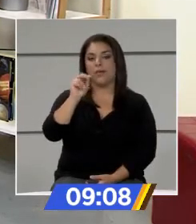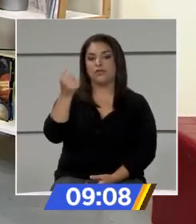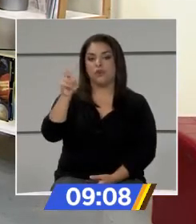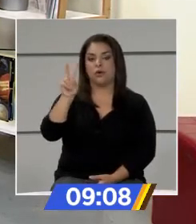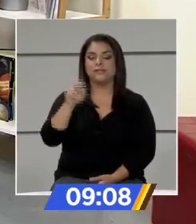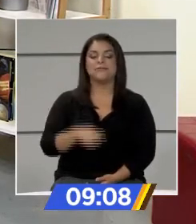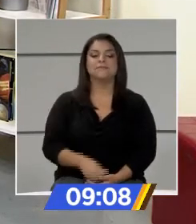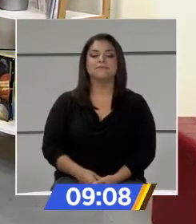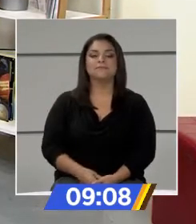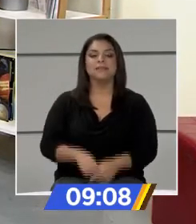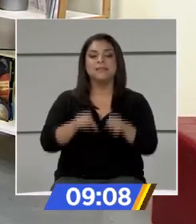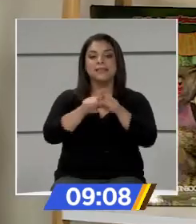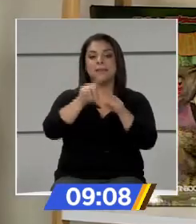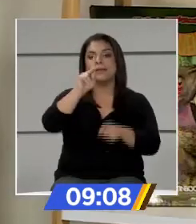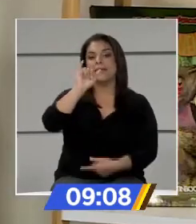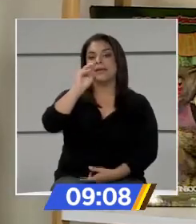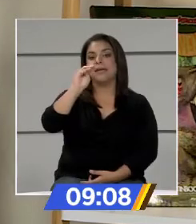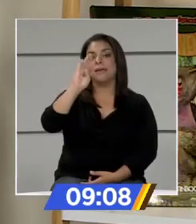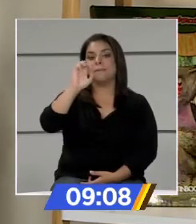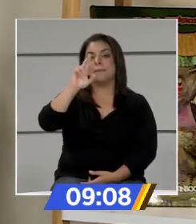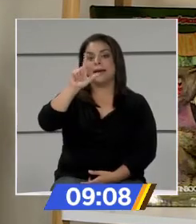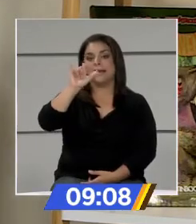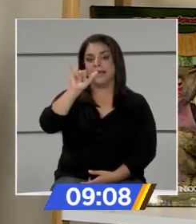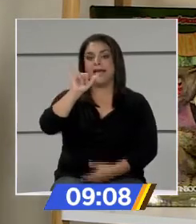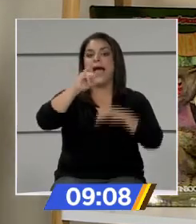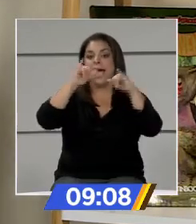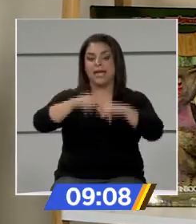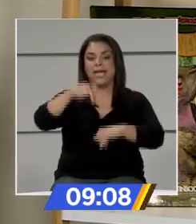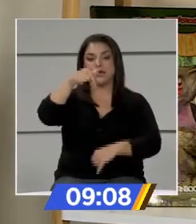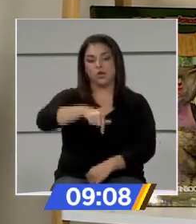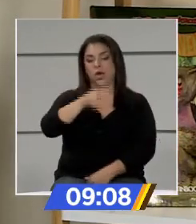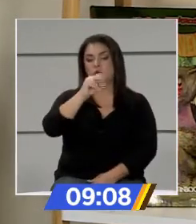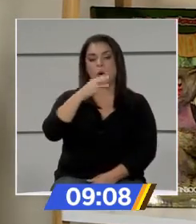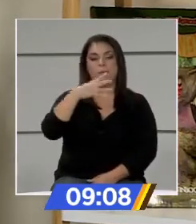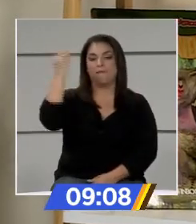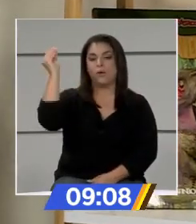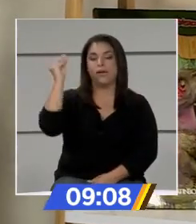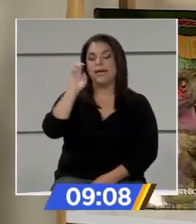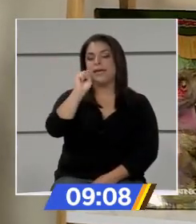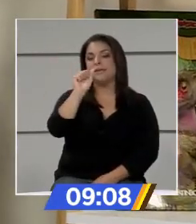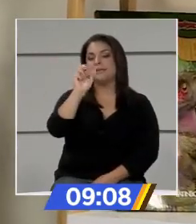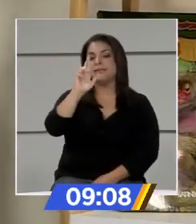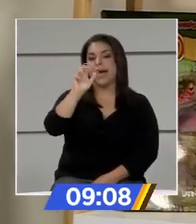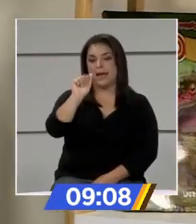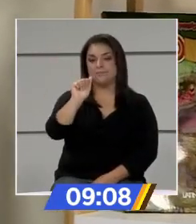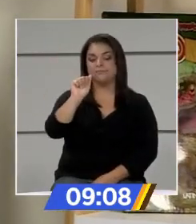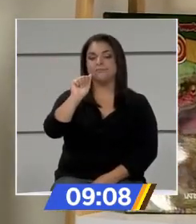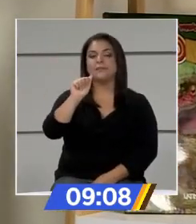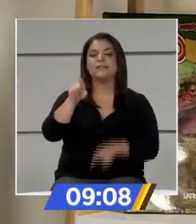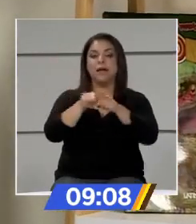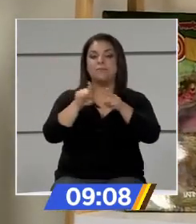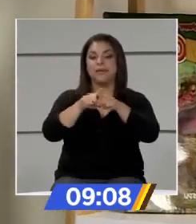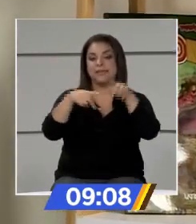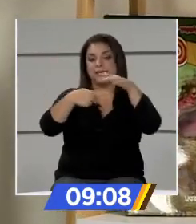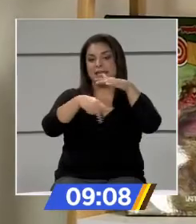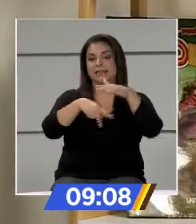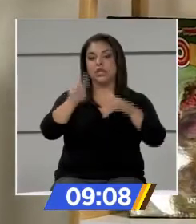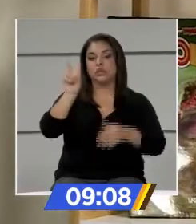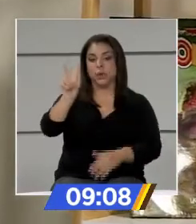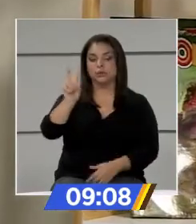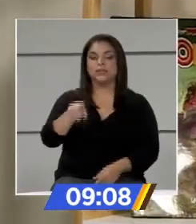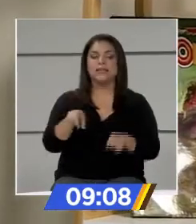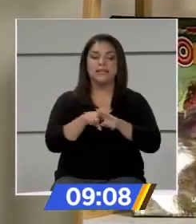voy. Y Sara Harkin, que nos decía presente también de Transición 2. Bueno, y saludos a todos los chicos de